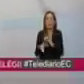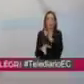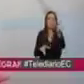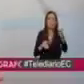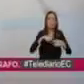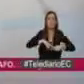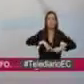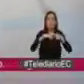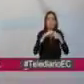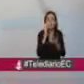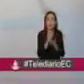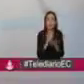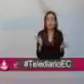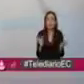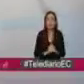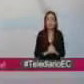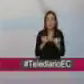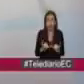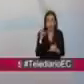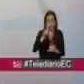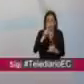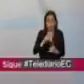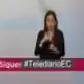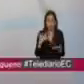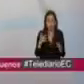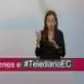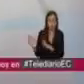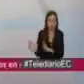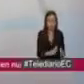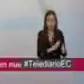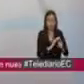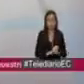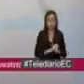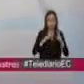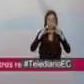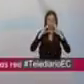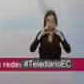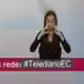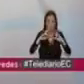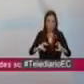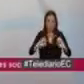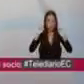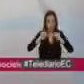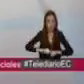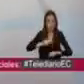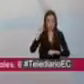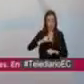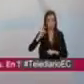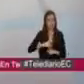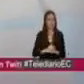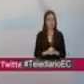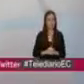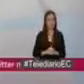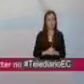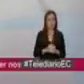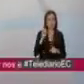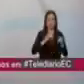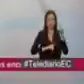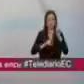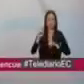yo creo que eso no lo necesitamos hay algunas investigaciones que por la propia naturaleza de estas investigaciones en este momento no se pueden llevar a cabo